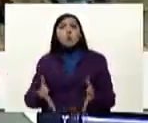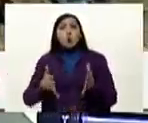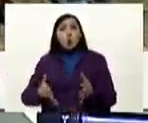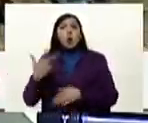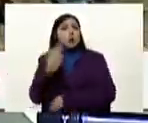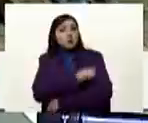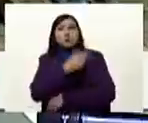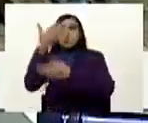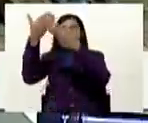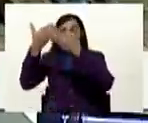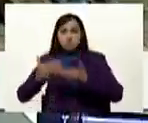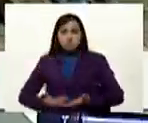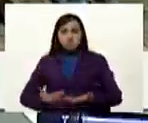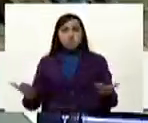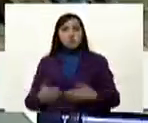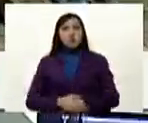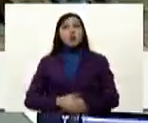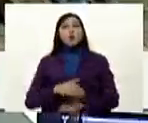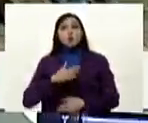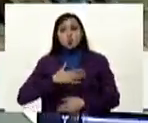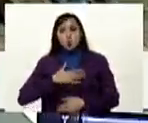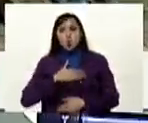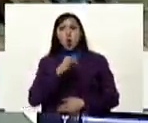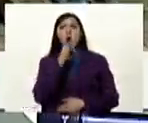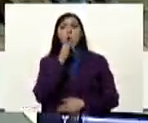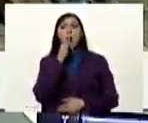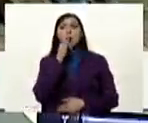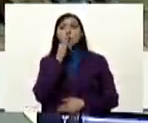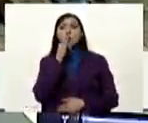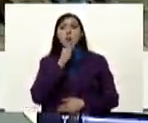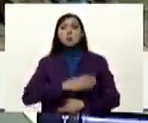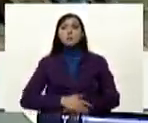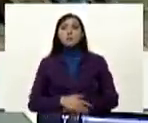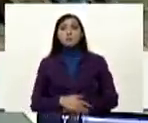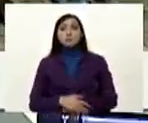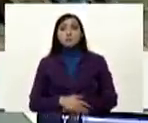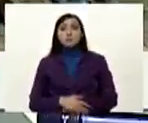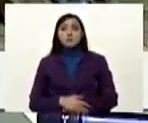vacunas. Ya puedo anunciar que